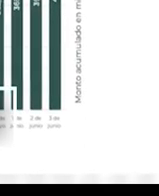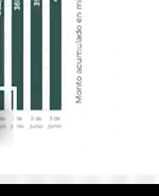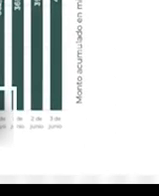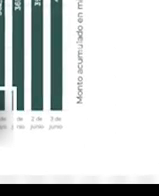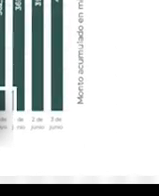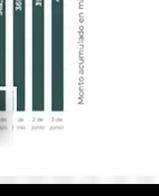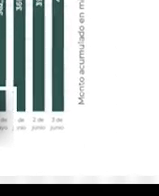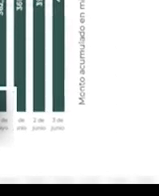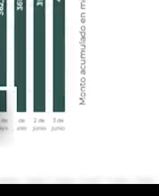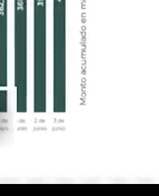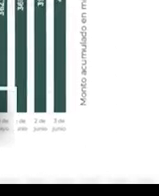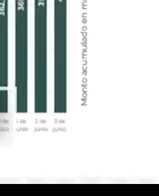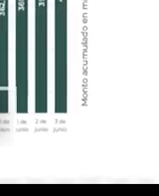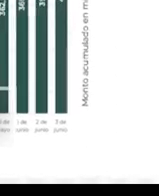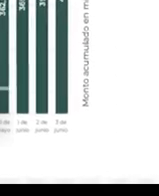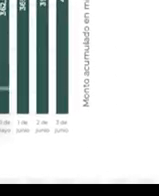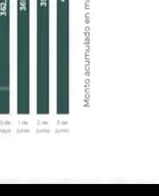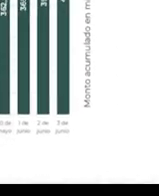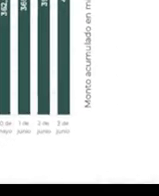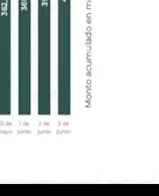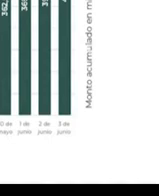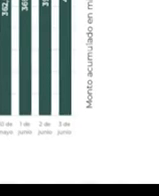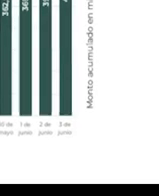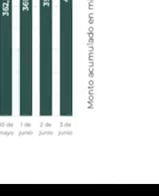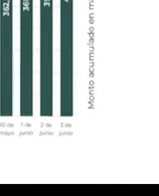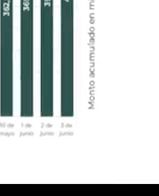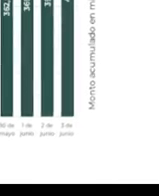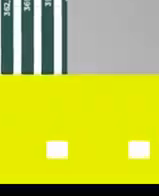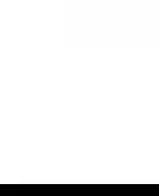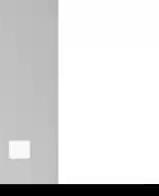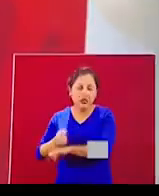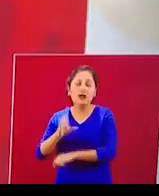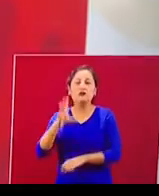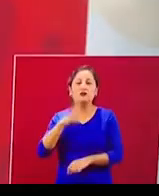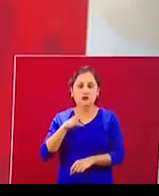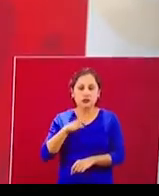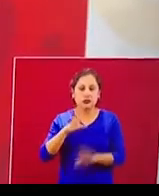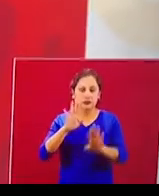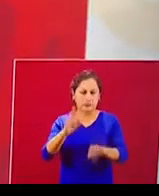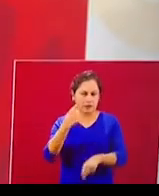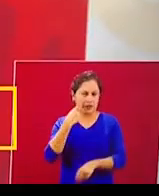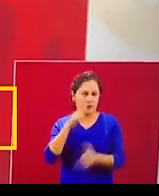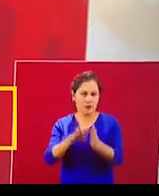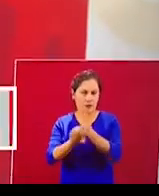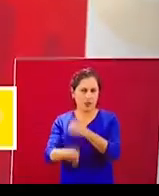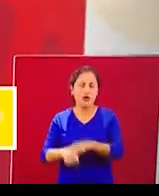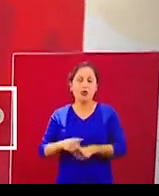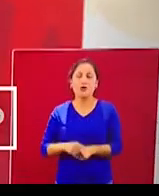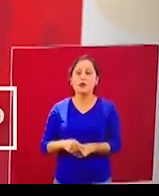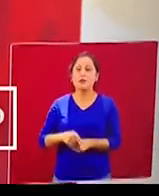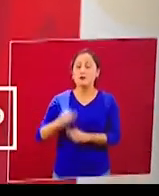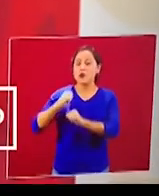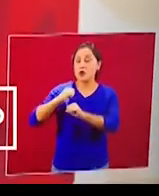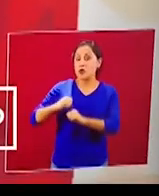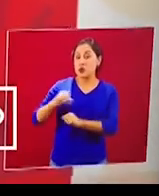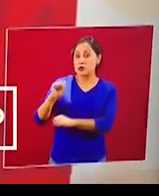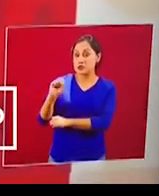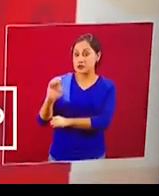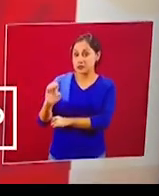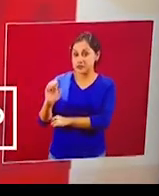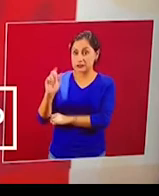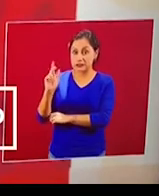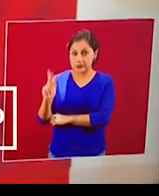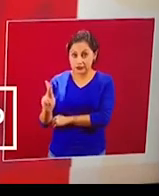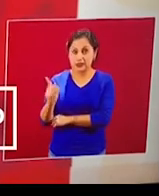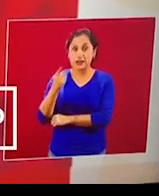liquidarse en 33 meses con abonos de 824 pesos. Durante la habitual rueda de prensa vespertina en materia de salud, el subsecretario